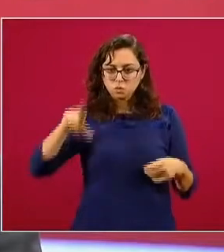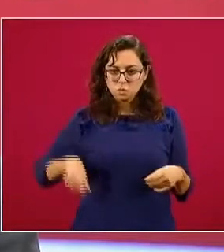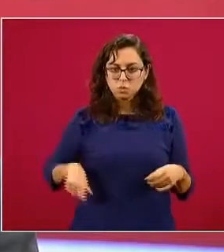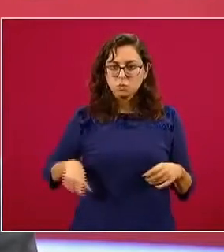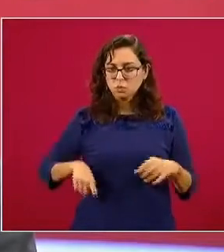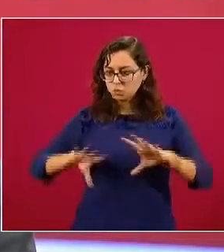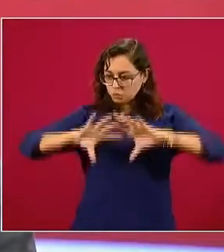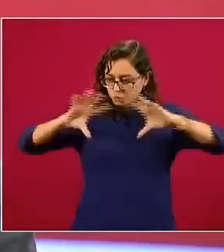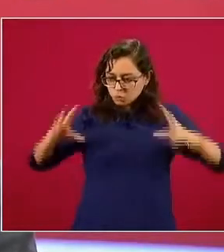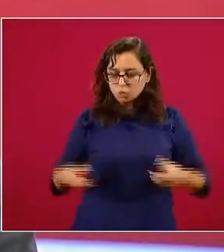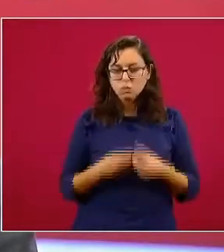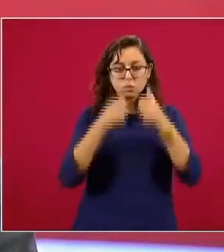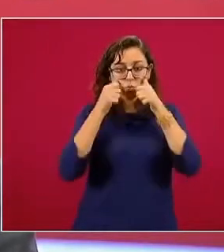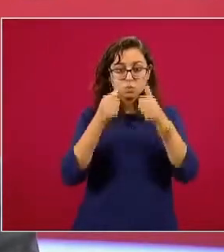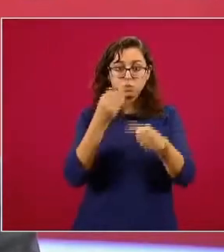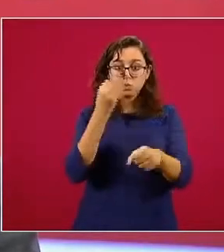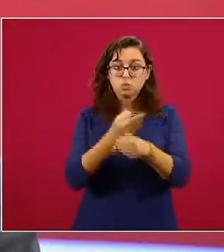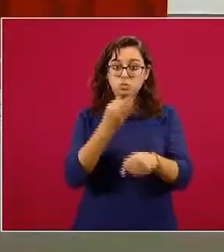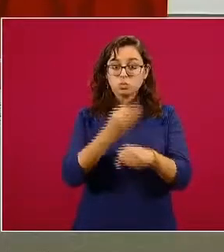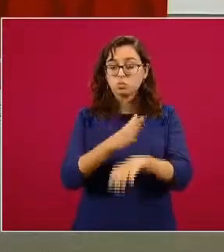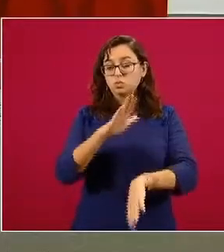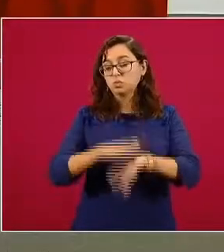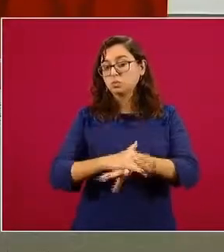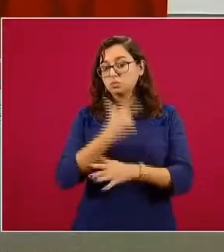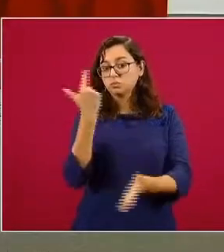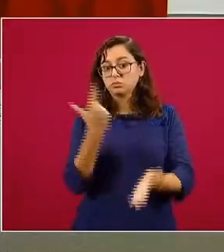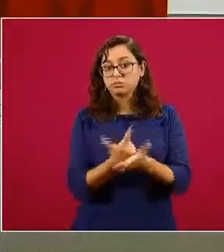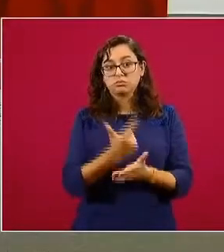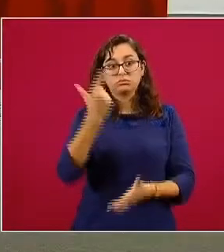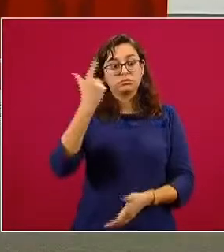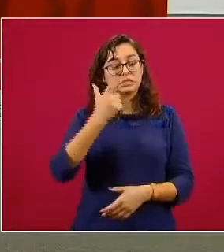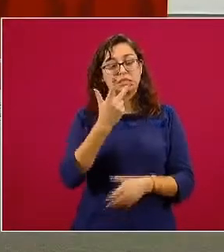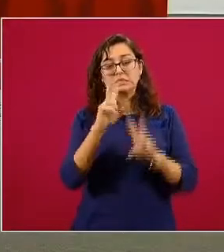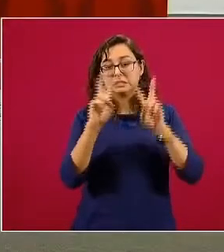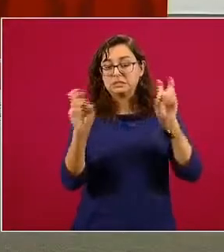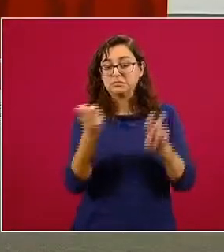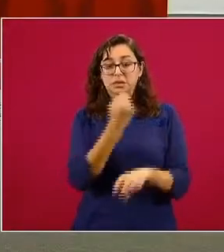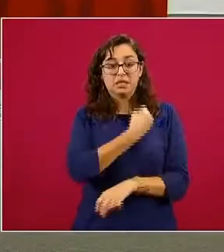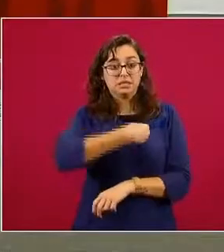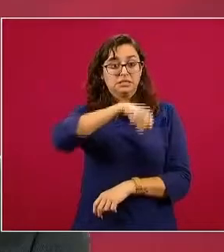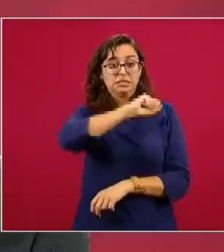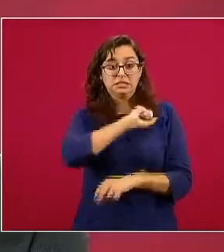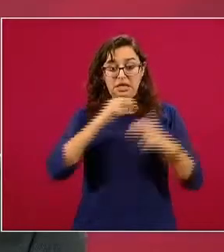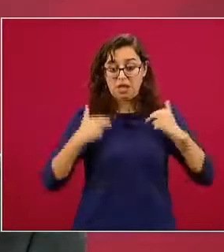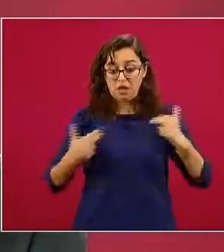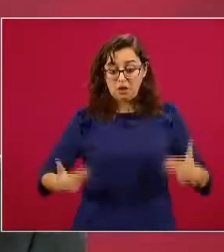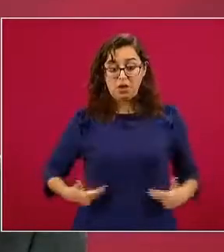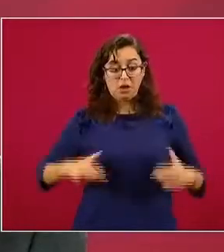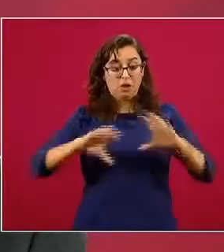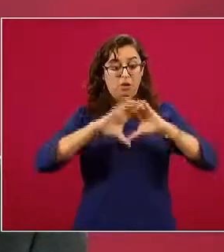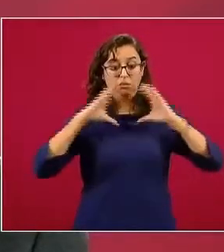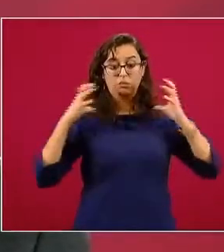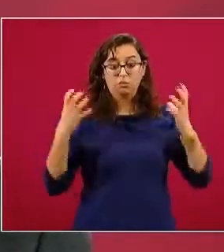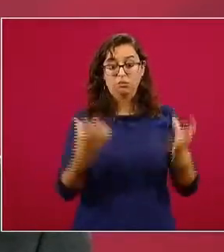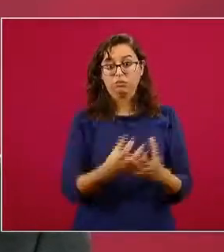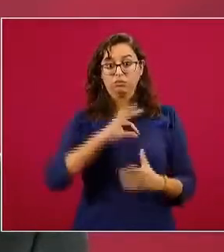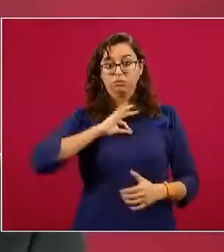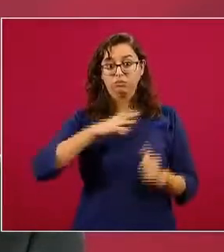a una de las más grandes amenazas de salud pública que la humanidad entera ha tenido en los últimos 100